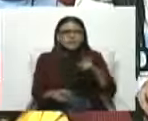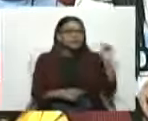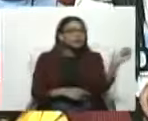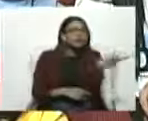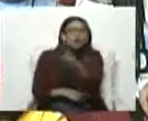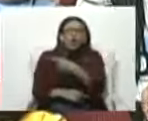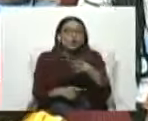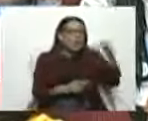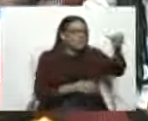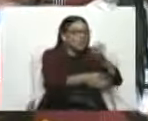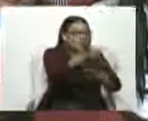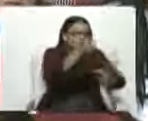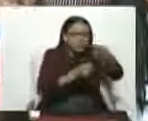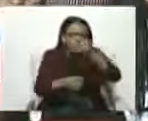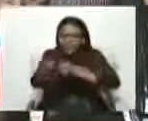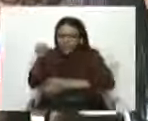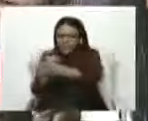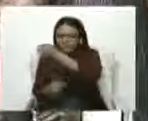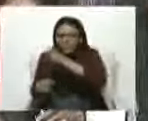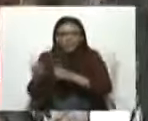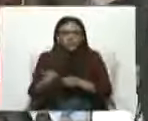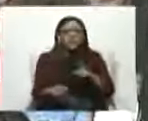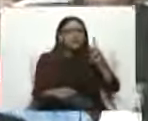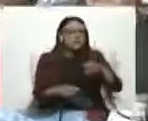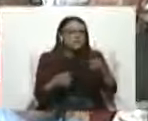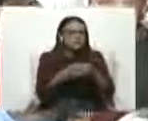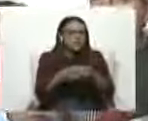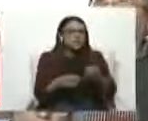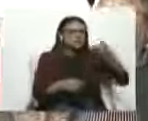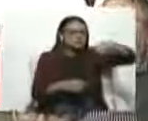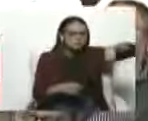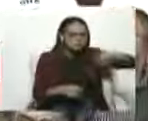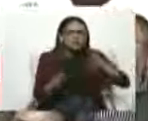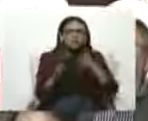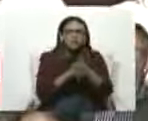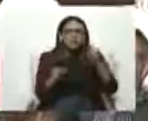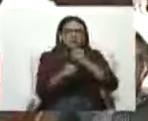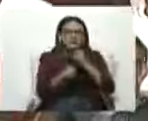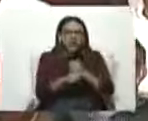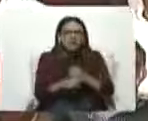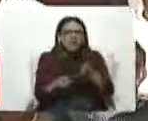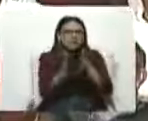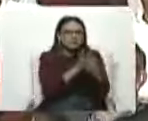movimiento por la paz y la vida, pueblos hermanos, parto humanizado,